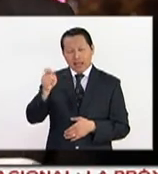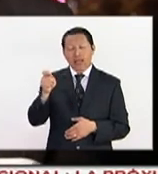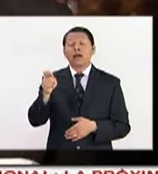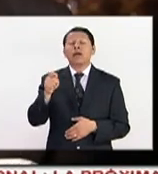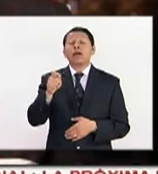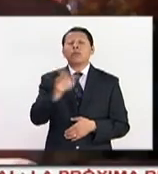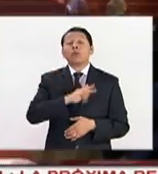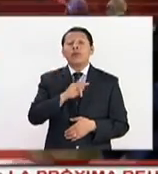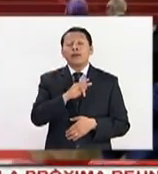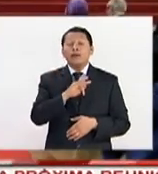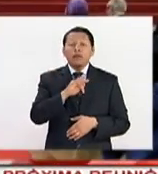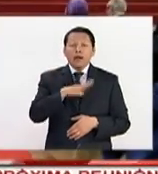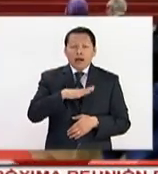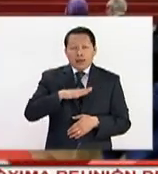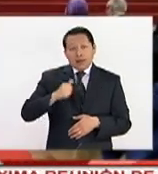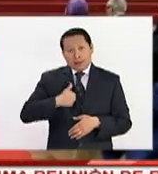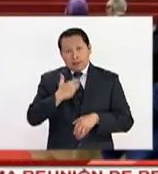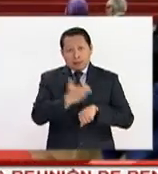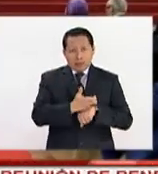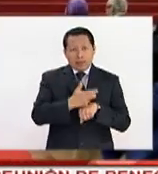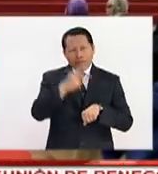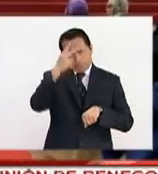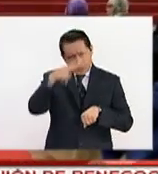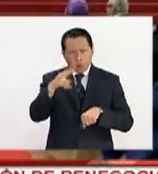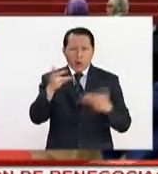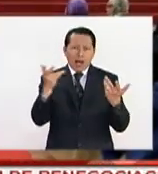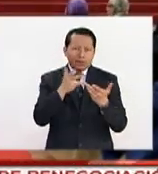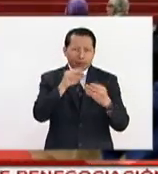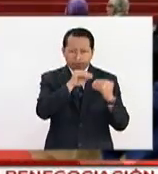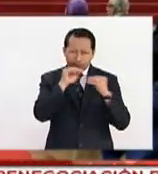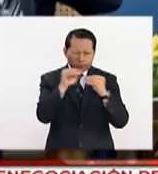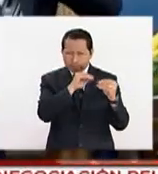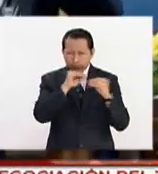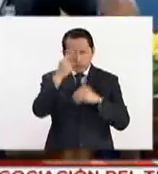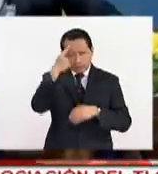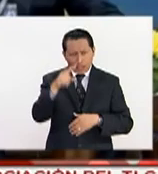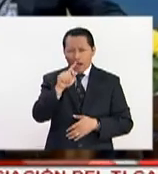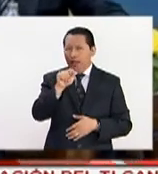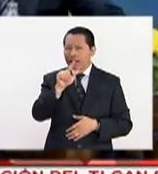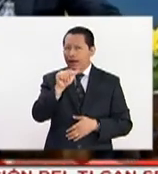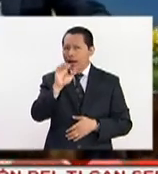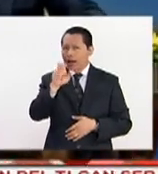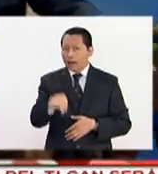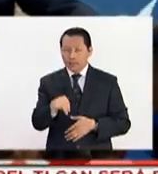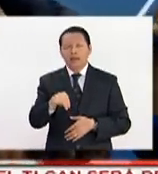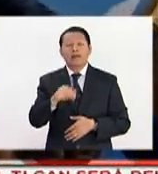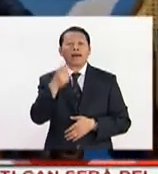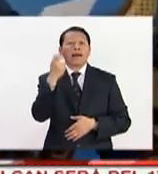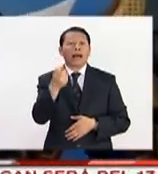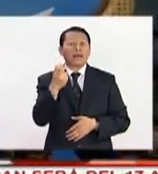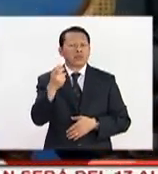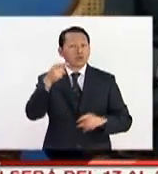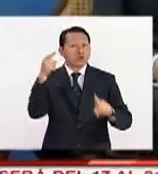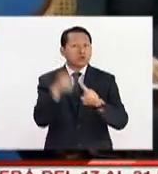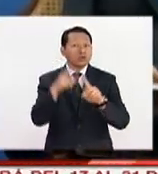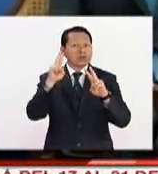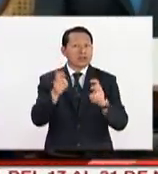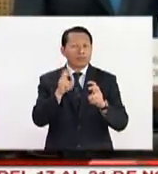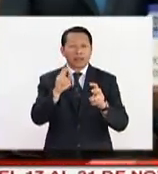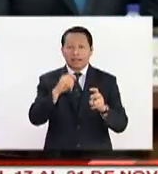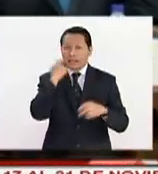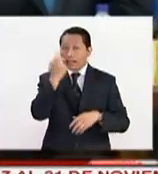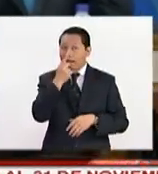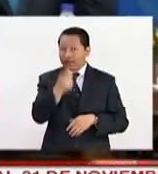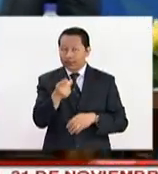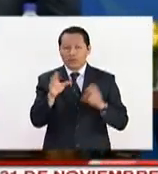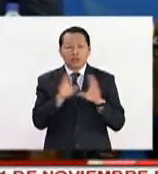Estados Unidos, México tiene signado el Tratado de Libre Comercio de América del Norte. Y desde luego, ese es el tema. Pues eso significa